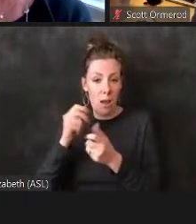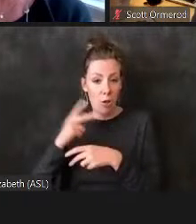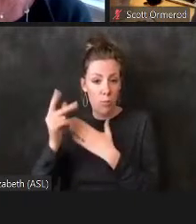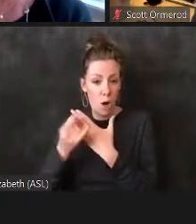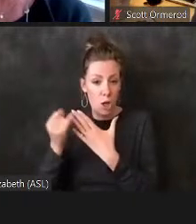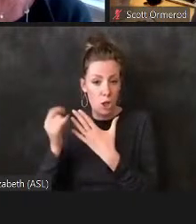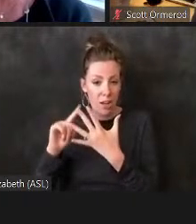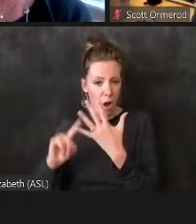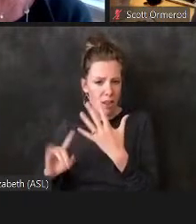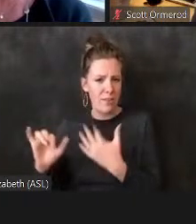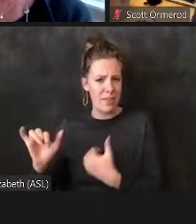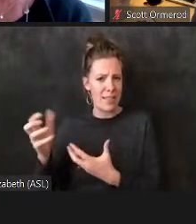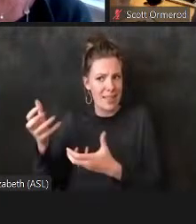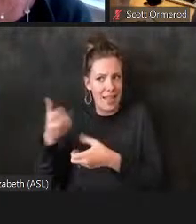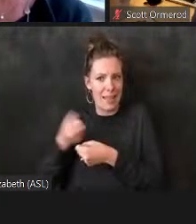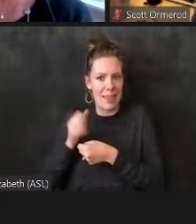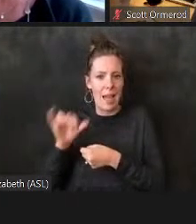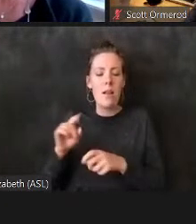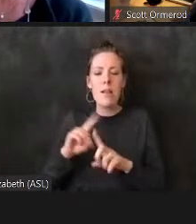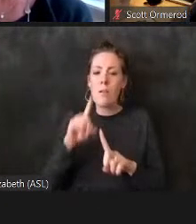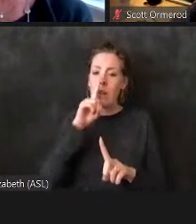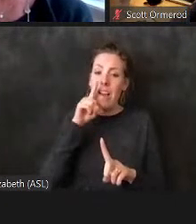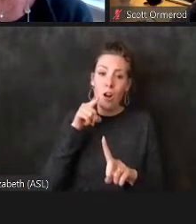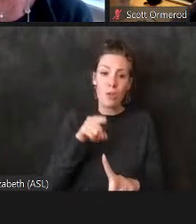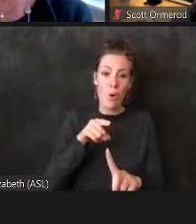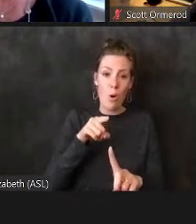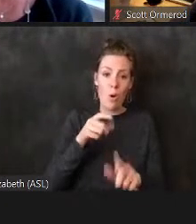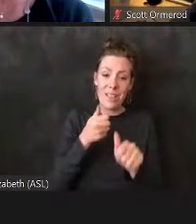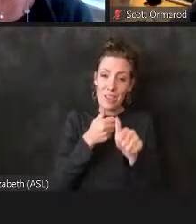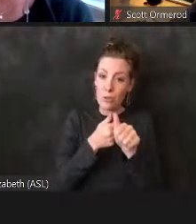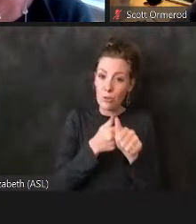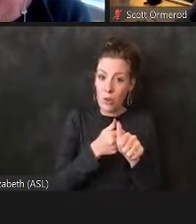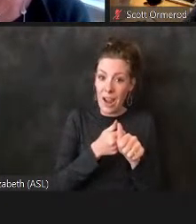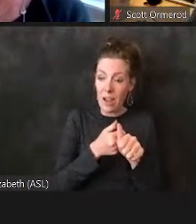el proyecto de los indios en Sonoma.